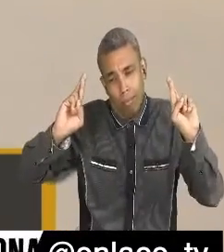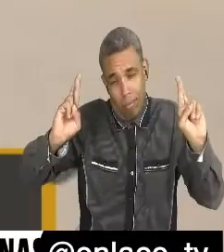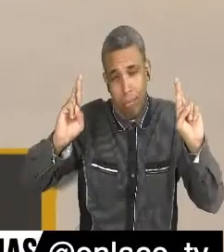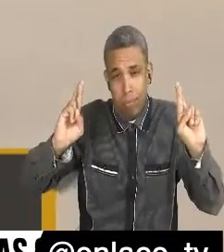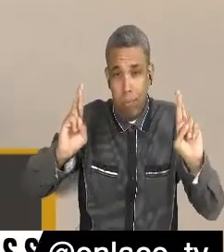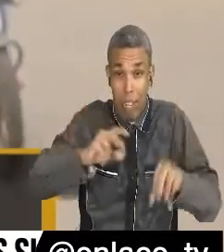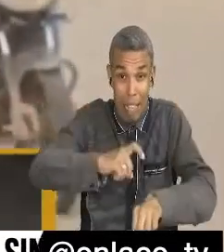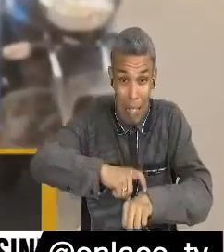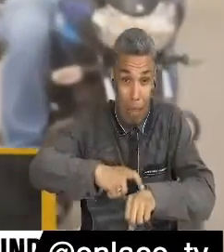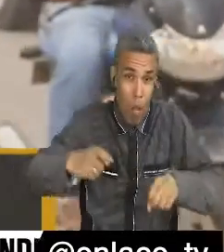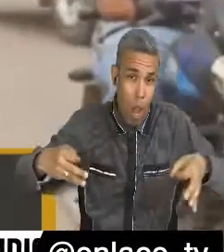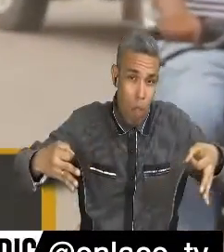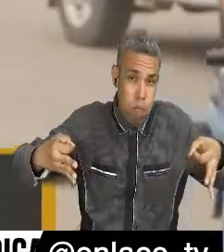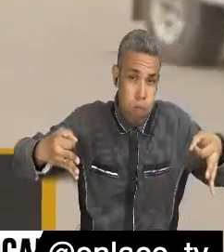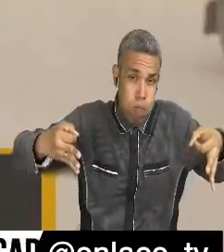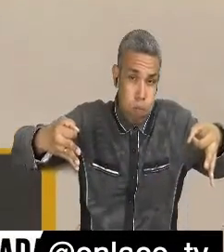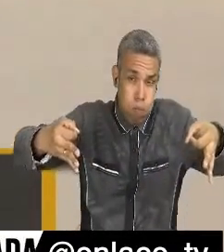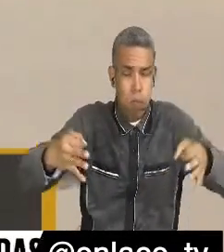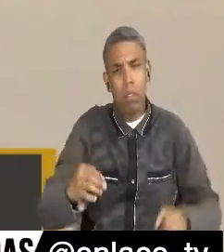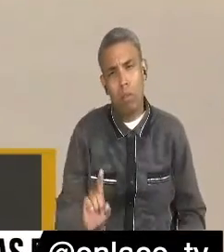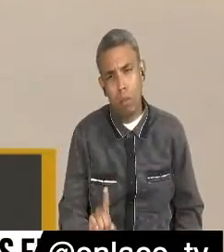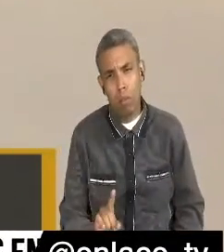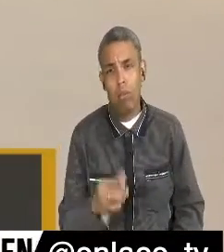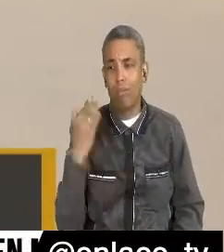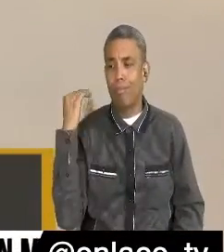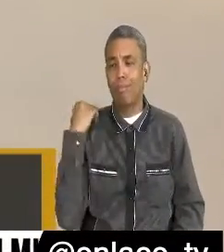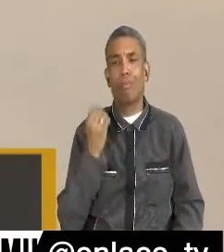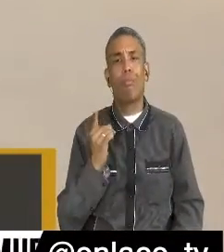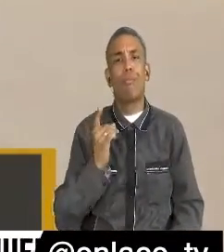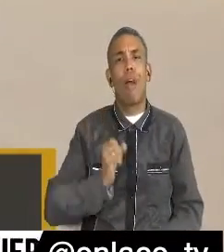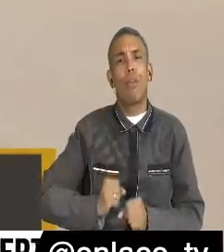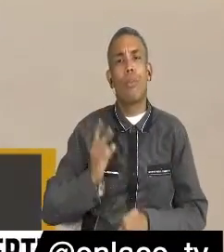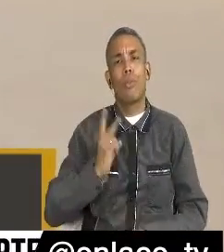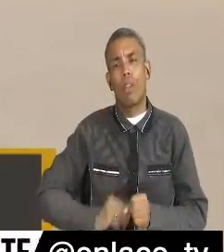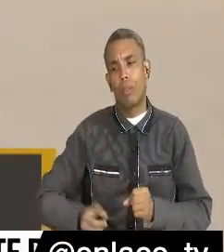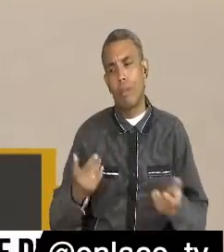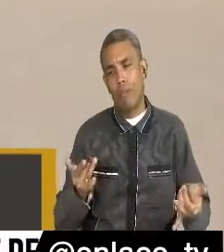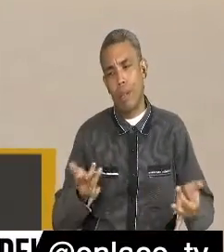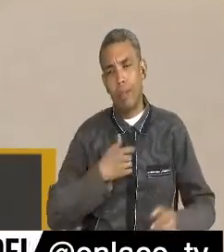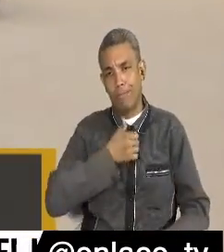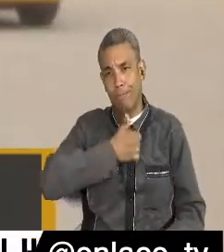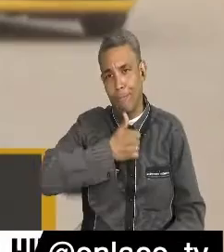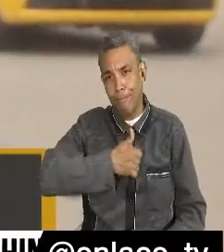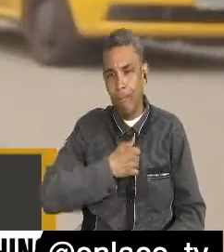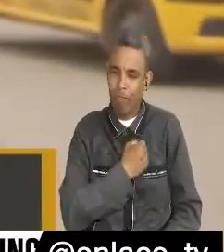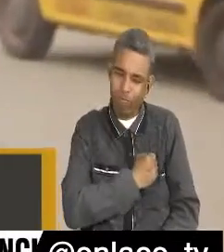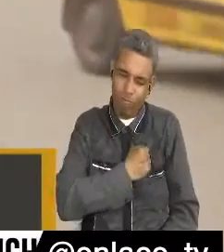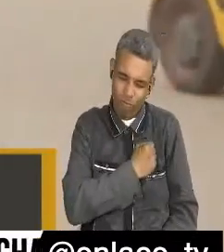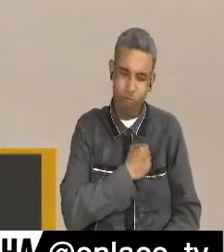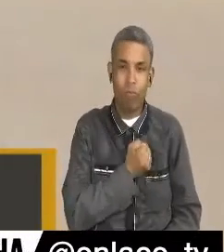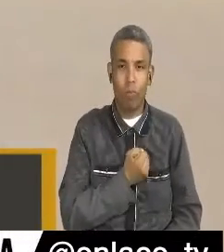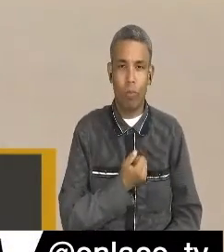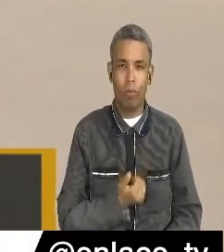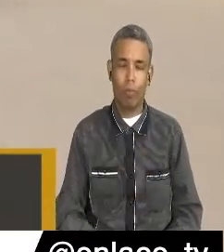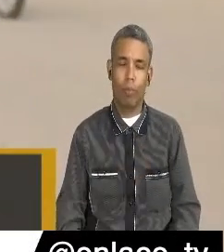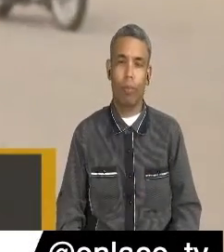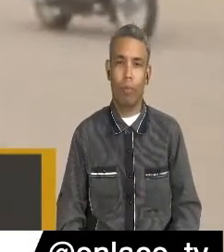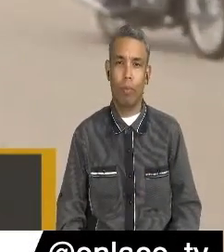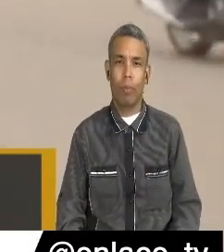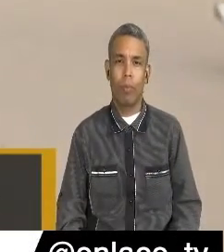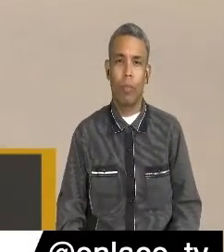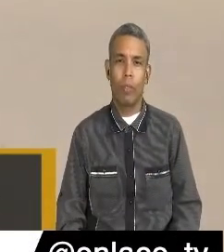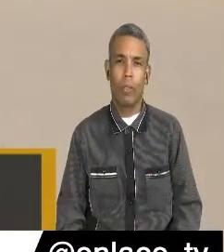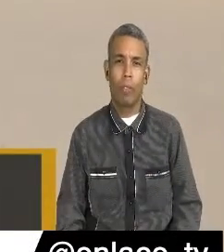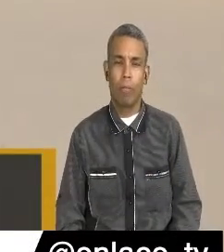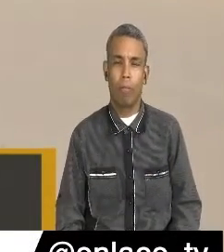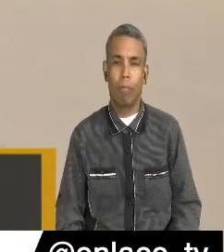menos posible, ya que desde hace 2 años aseguran no se le hace una intervención a esta vía, a esta carretera nacional ubicada en la comuna 6 de